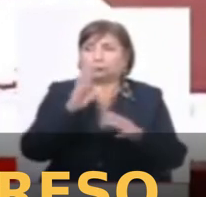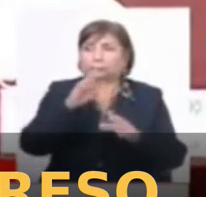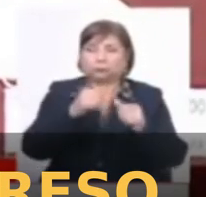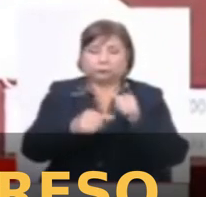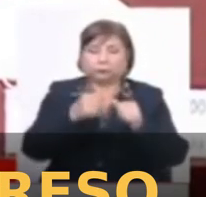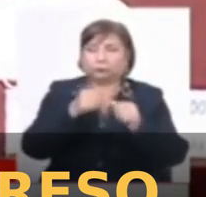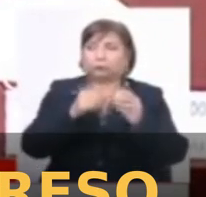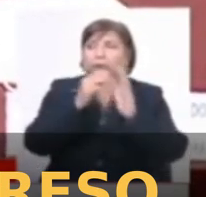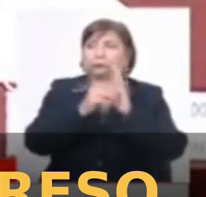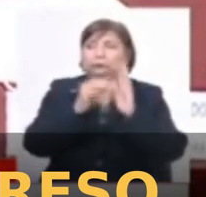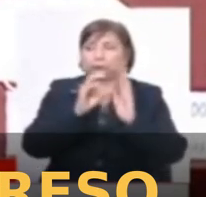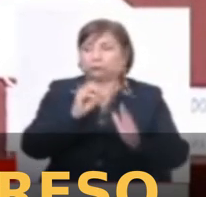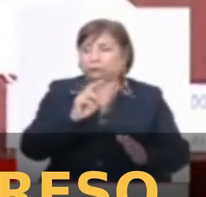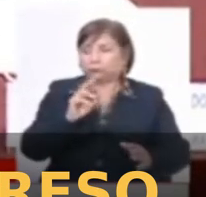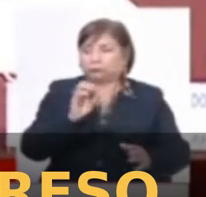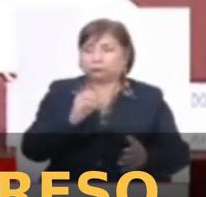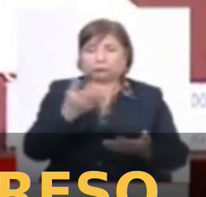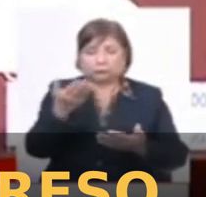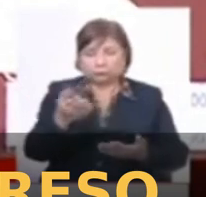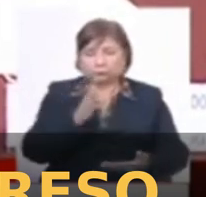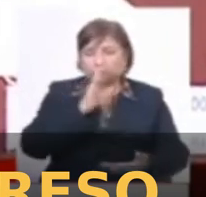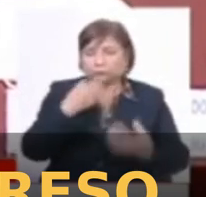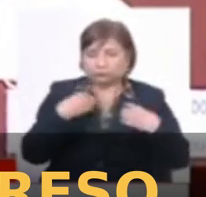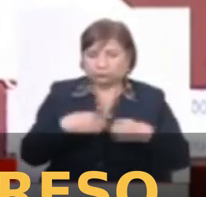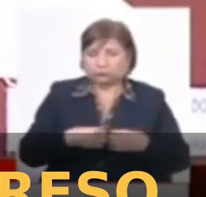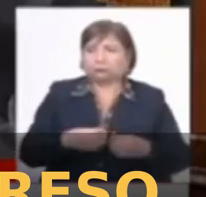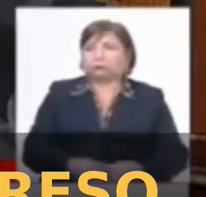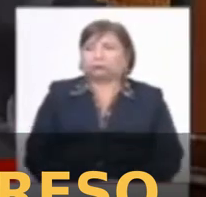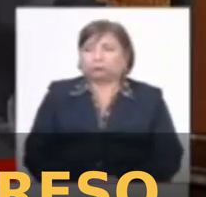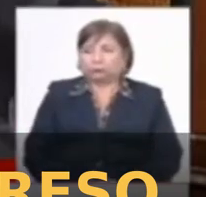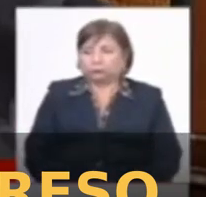y correo electrónico. Señor abogado, tiene usted el uso de la palabra.